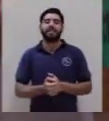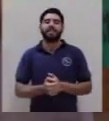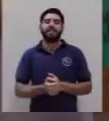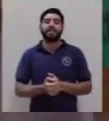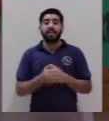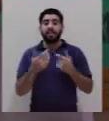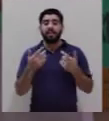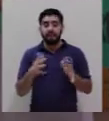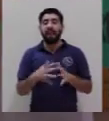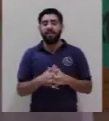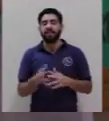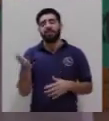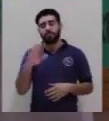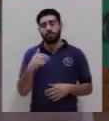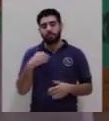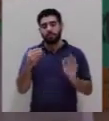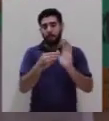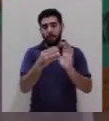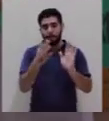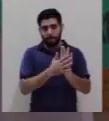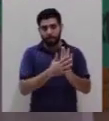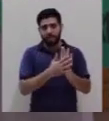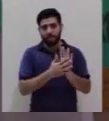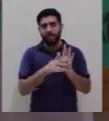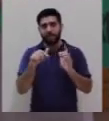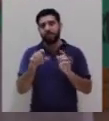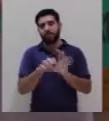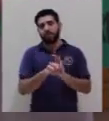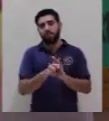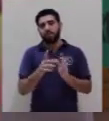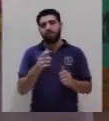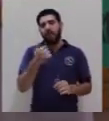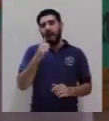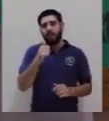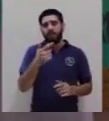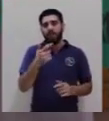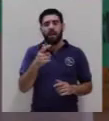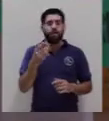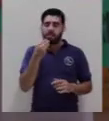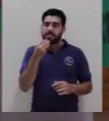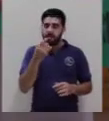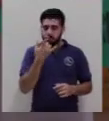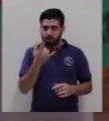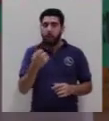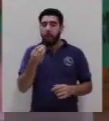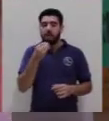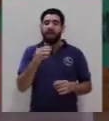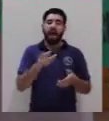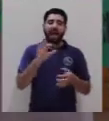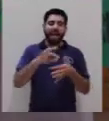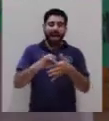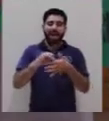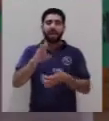estado en el que estamos. Ajá. Y aquí colocamos el nombre de la comida que va a ser de lunes, por ejemplo, bistec.